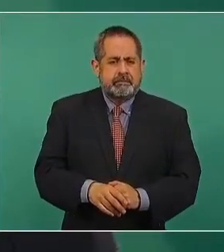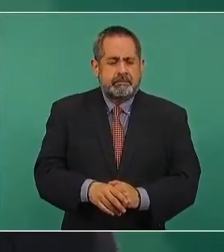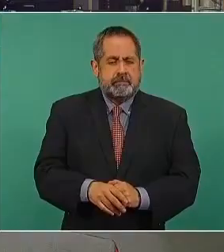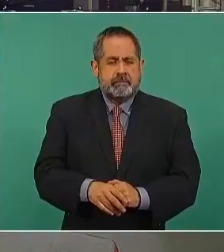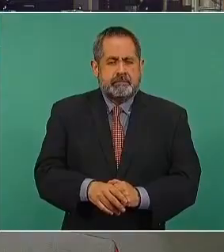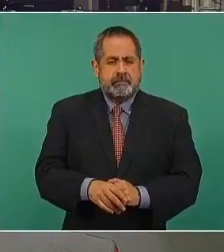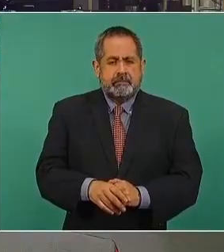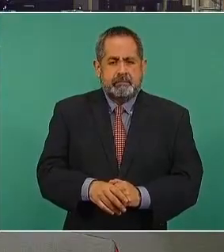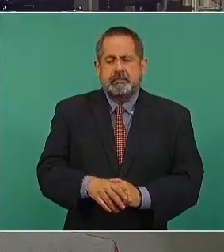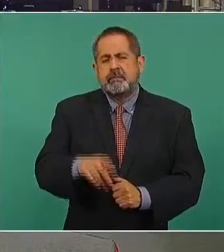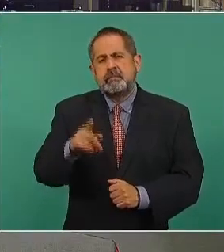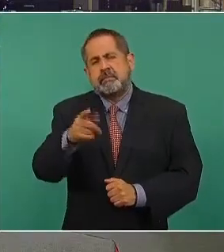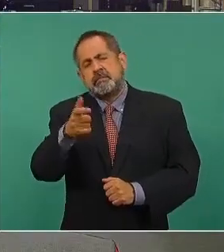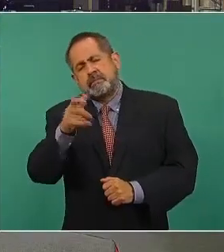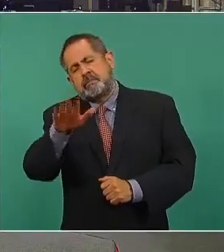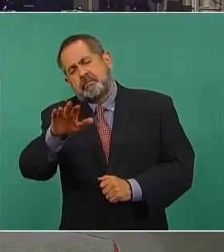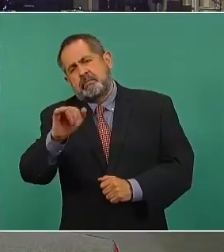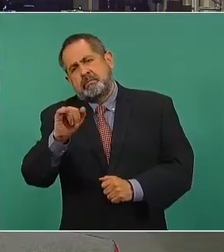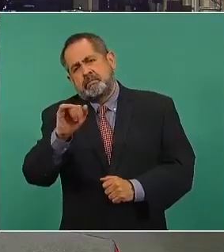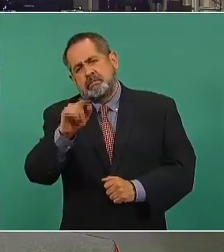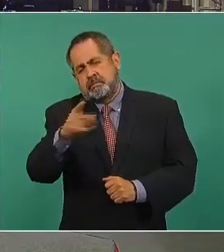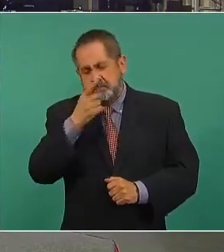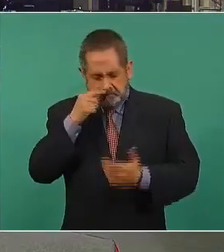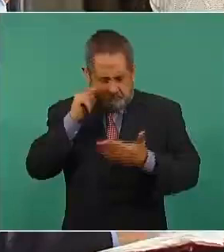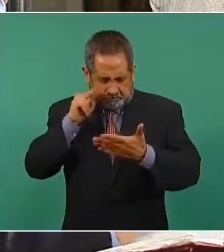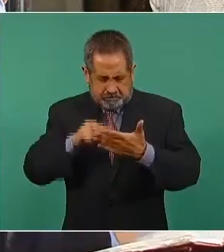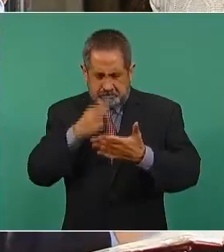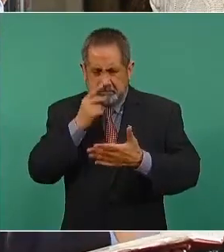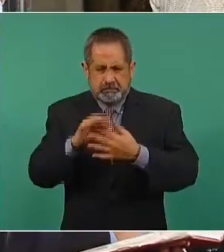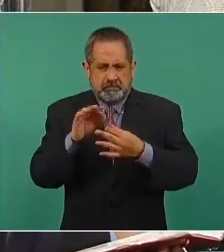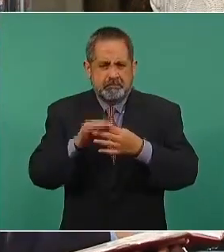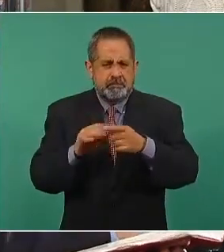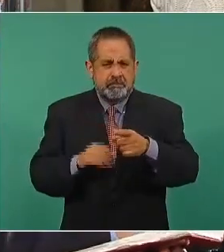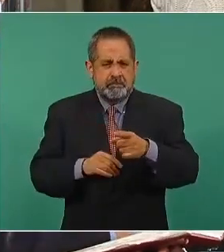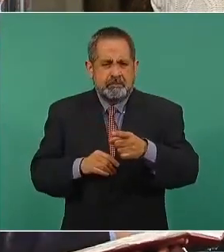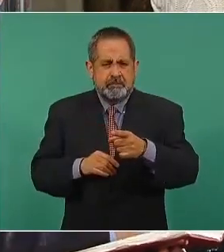Sí, el recorte son, según estoy viendo aquí, son